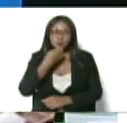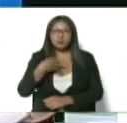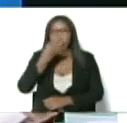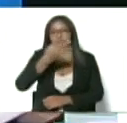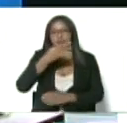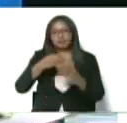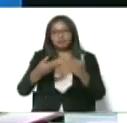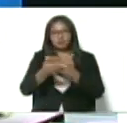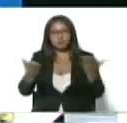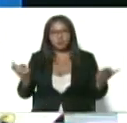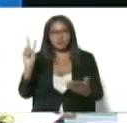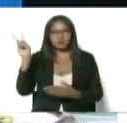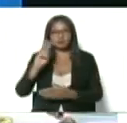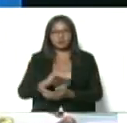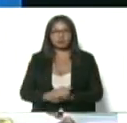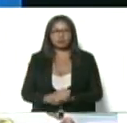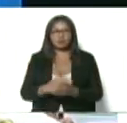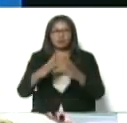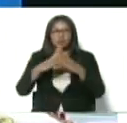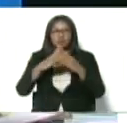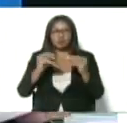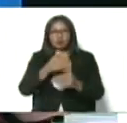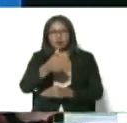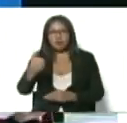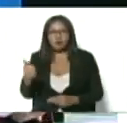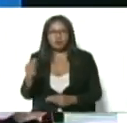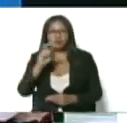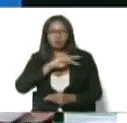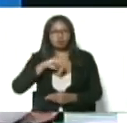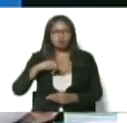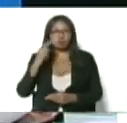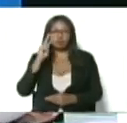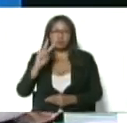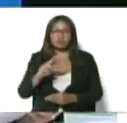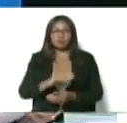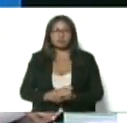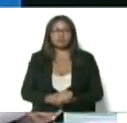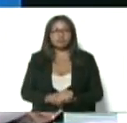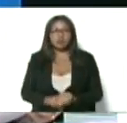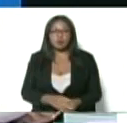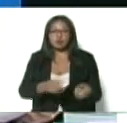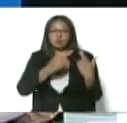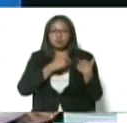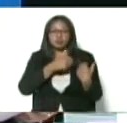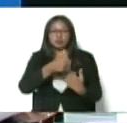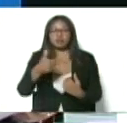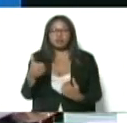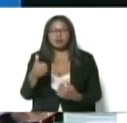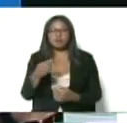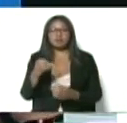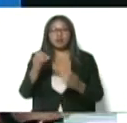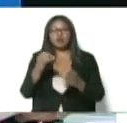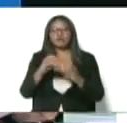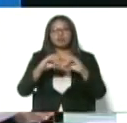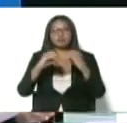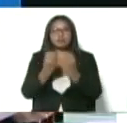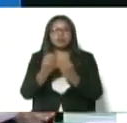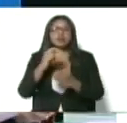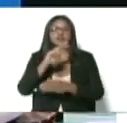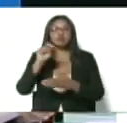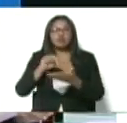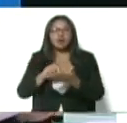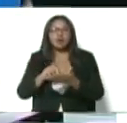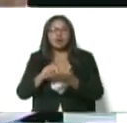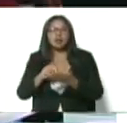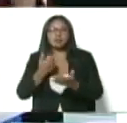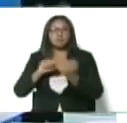el pueblo de venezuela a todos los que nos están escuchando a todos los representantes de la bona en todos los estados del